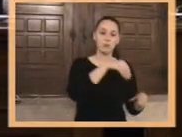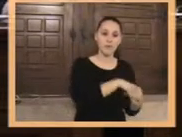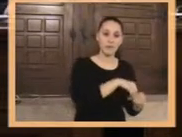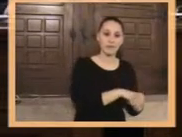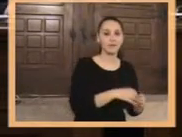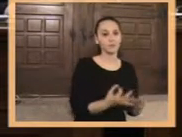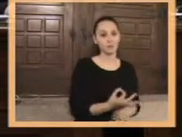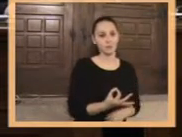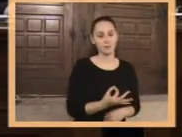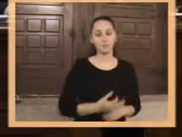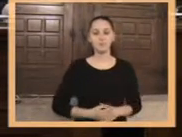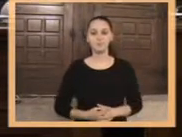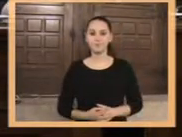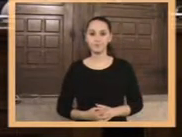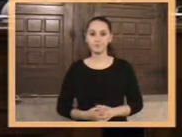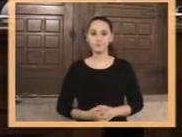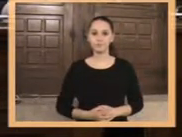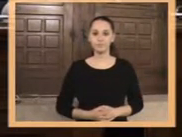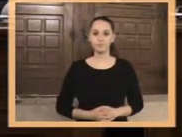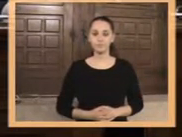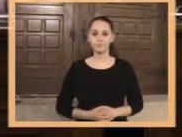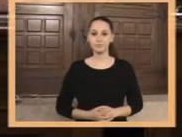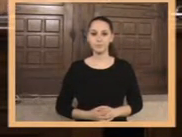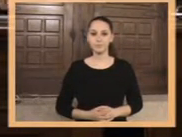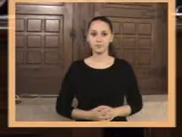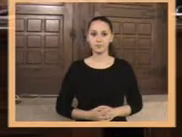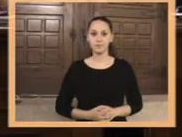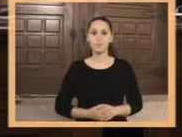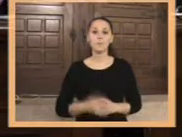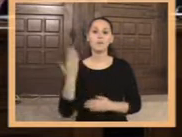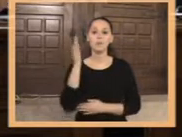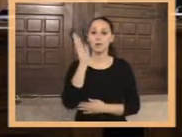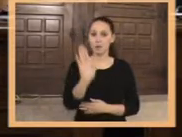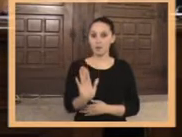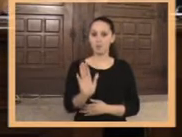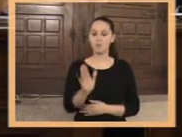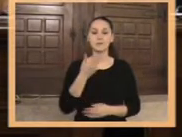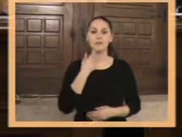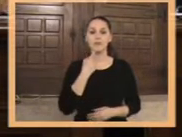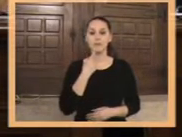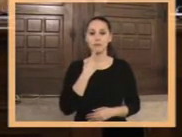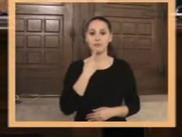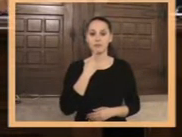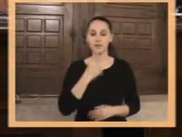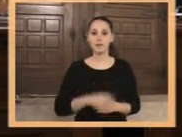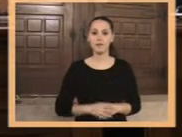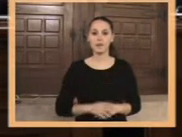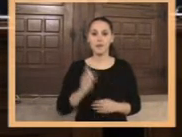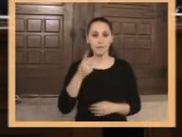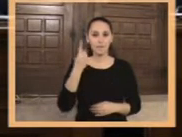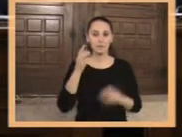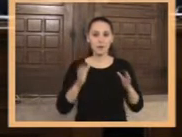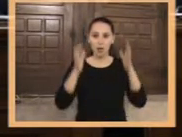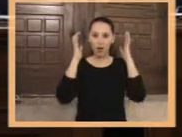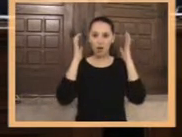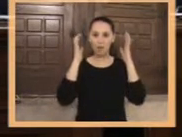distintos del del archivo. 4 votos. No hay votos en contra. La propuesta sería así. Primero, aprobar la